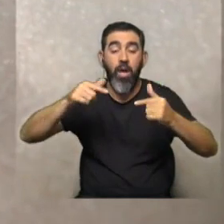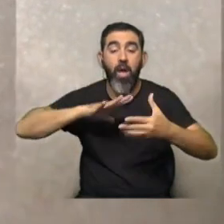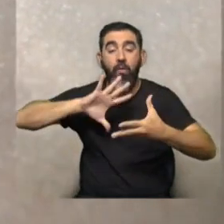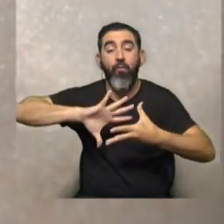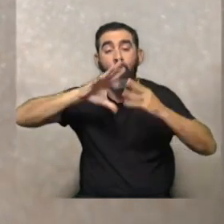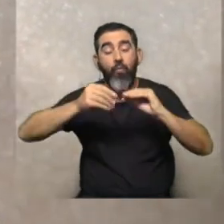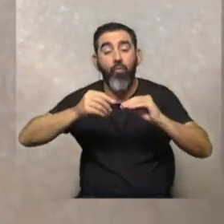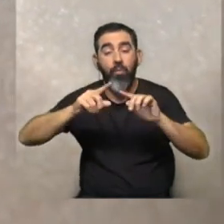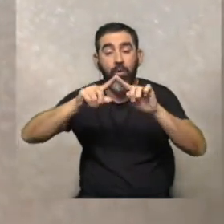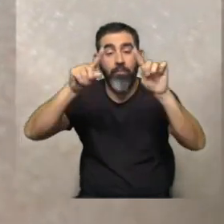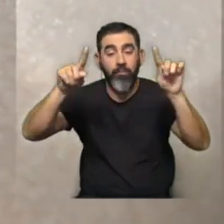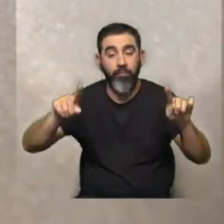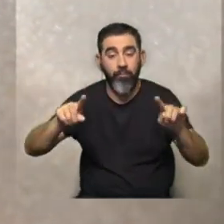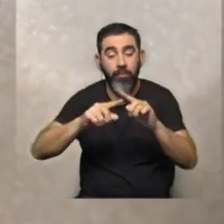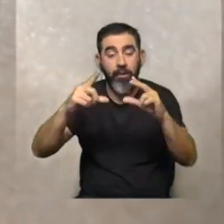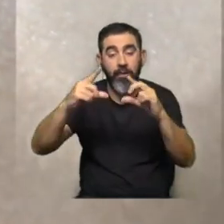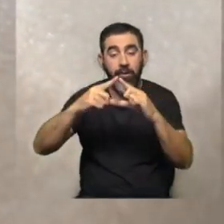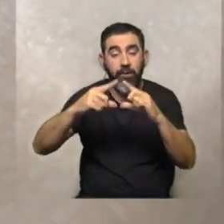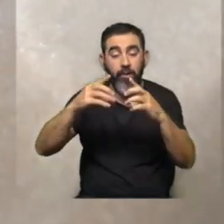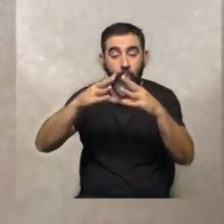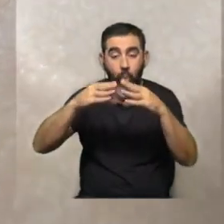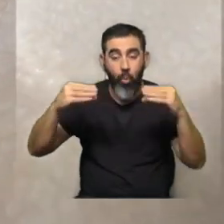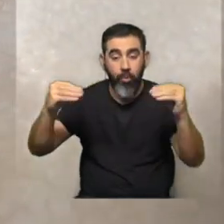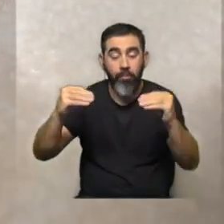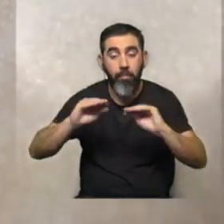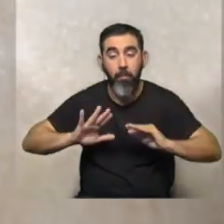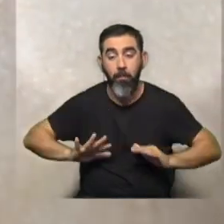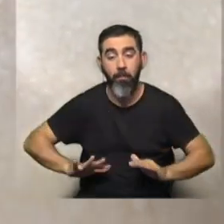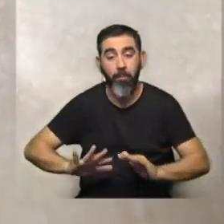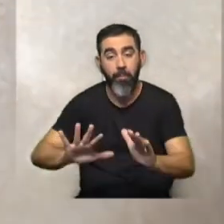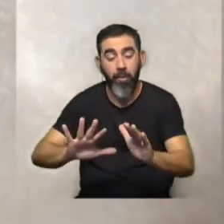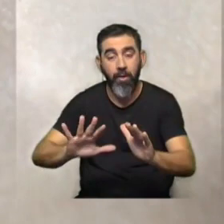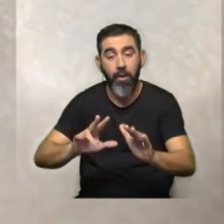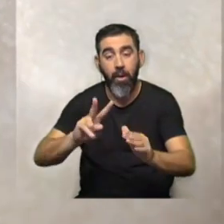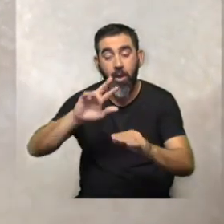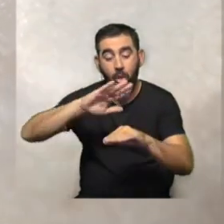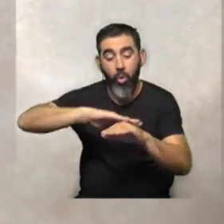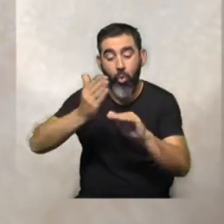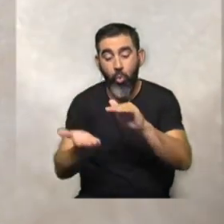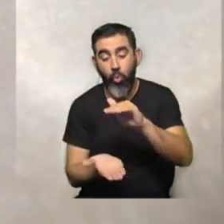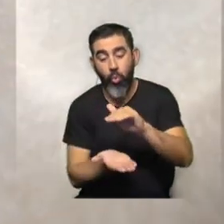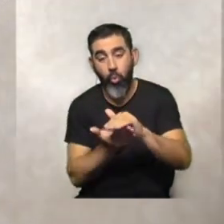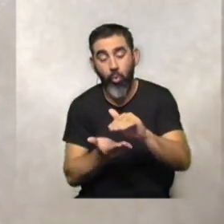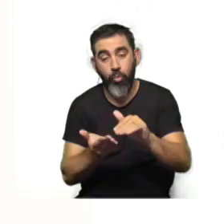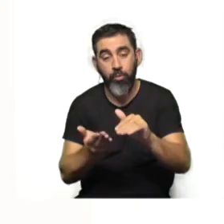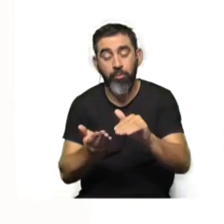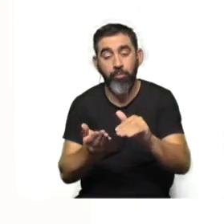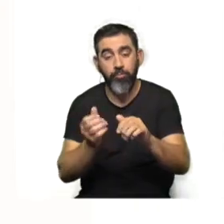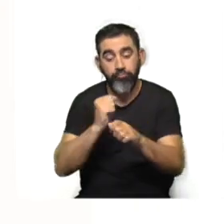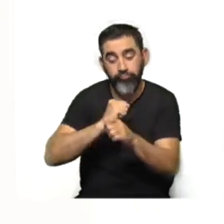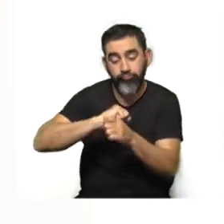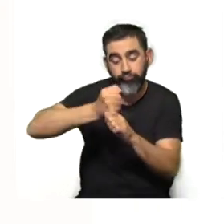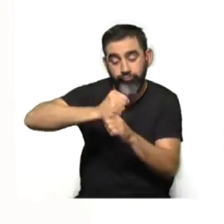forma rectangular, triangular, ovalada. Fueron preparadas sus ambas caras mediante pulido